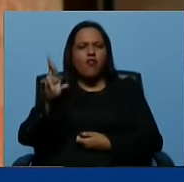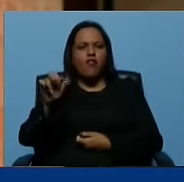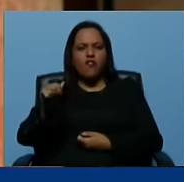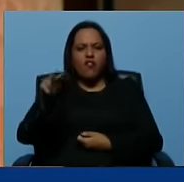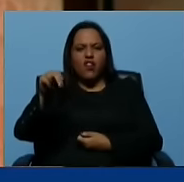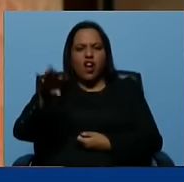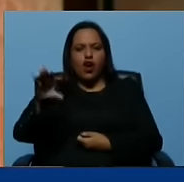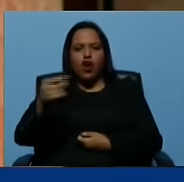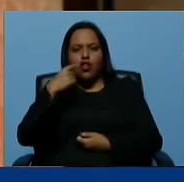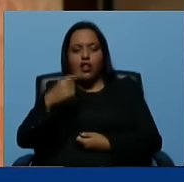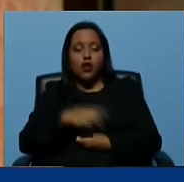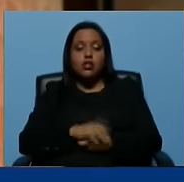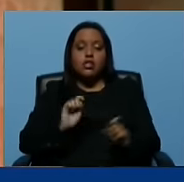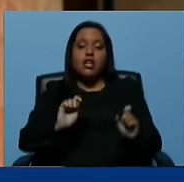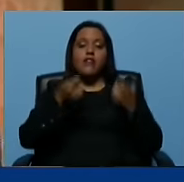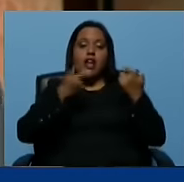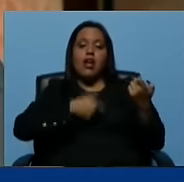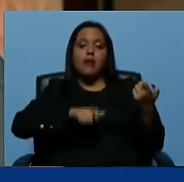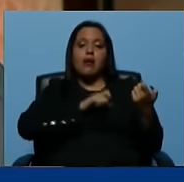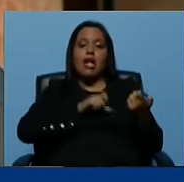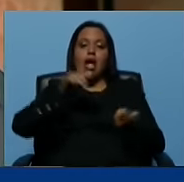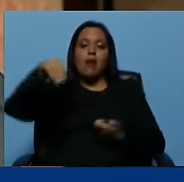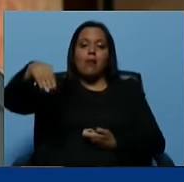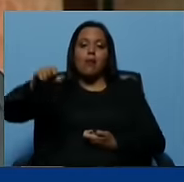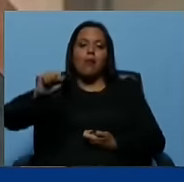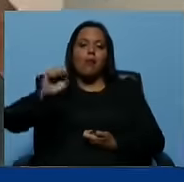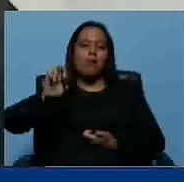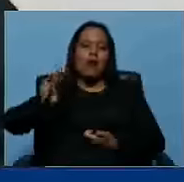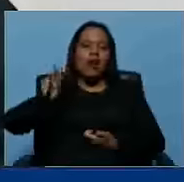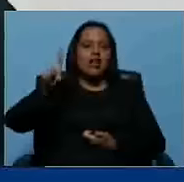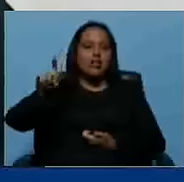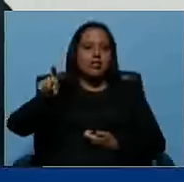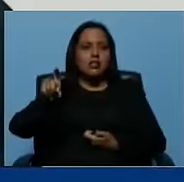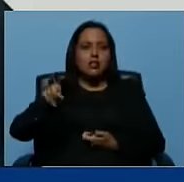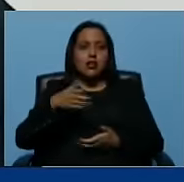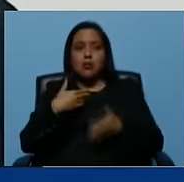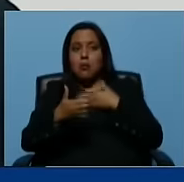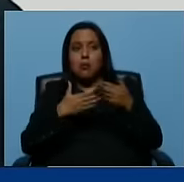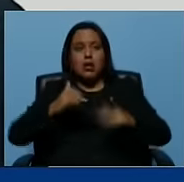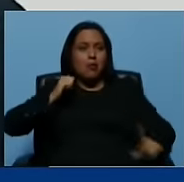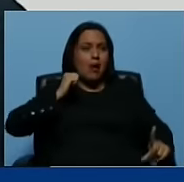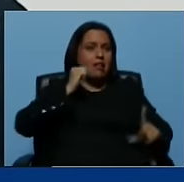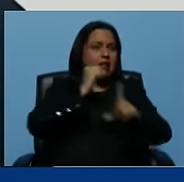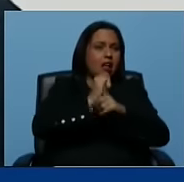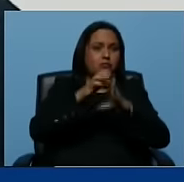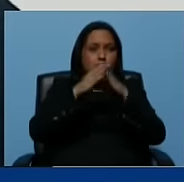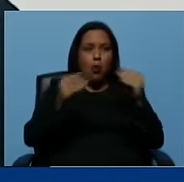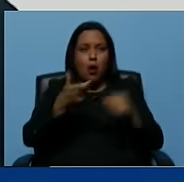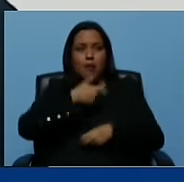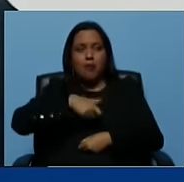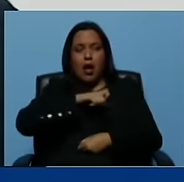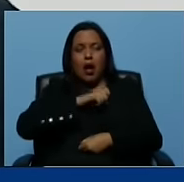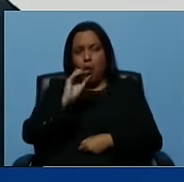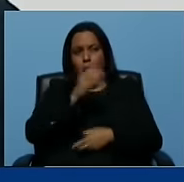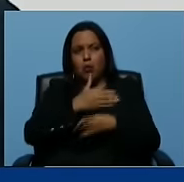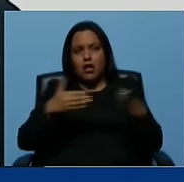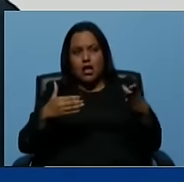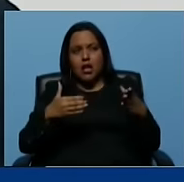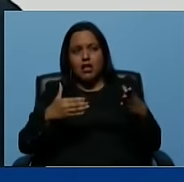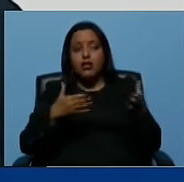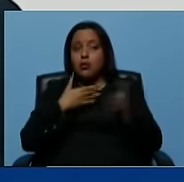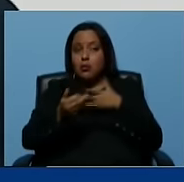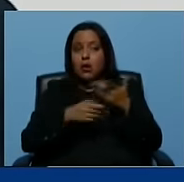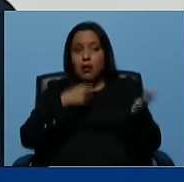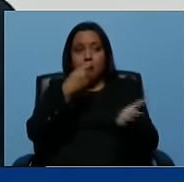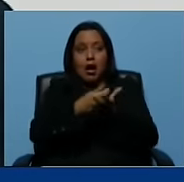a España del marxismo, cueste lo que cueste. No me importaría matar a media España si tal fuera el precio a pagar